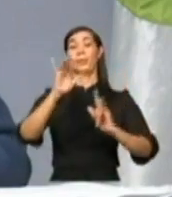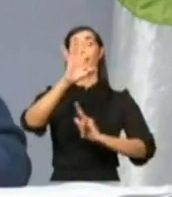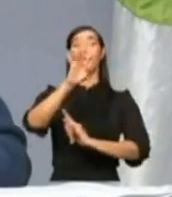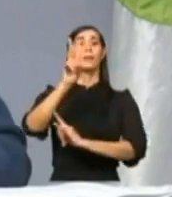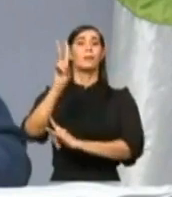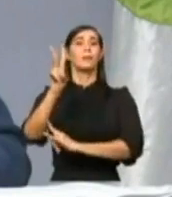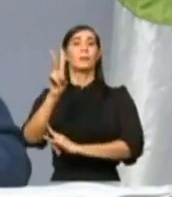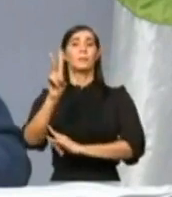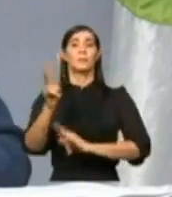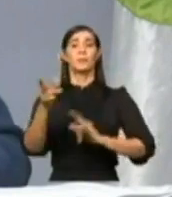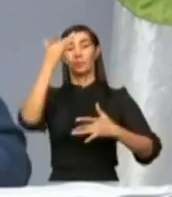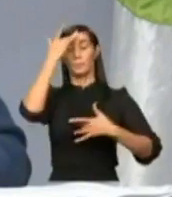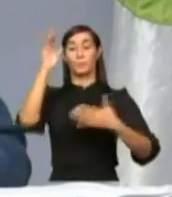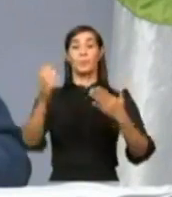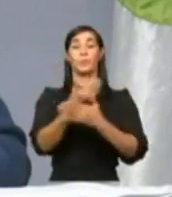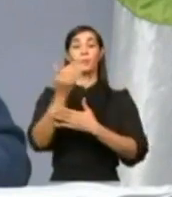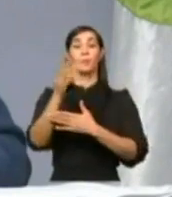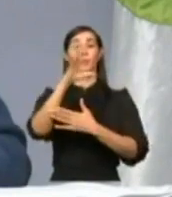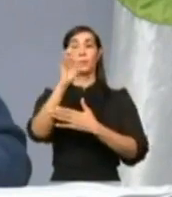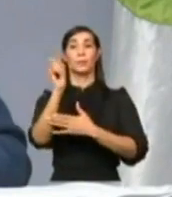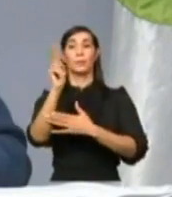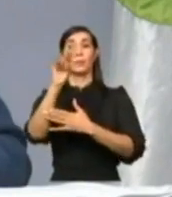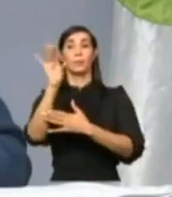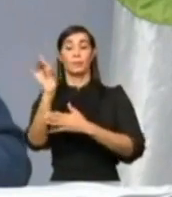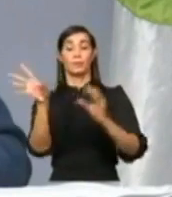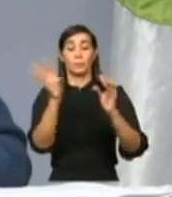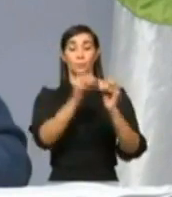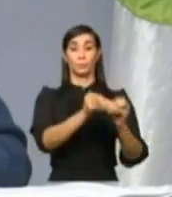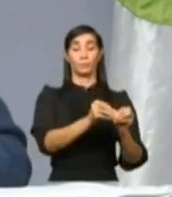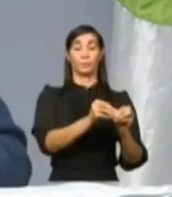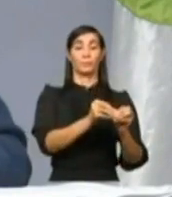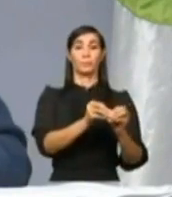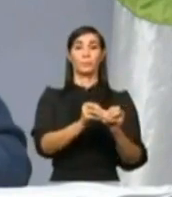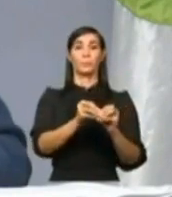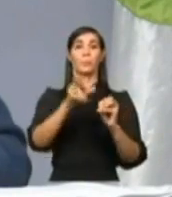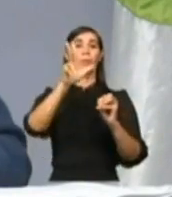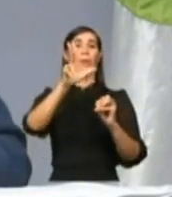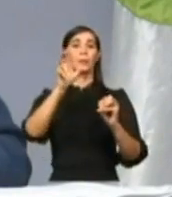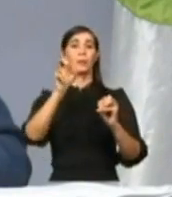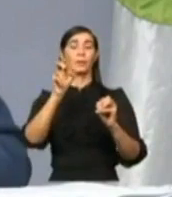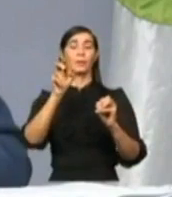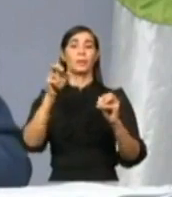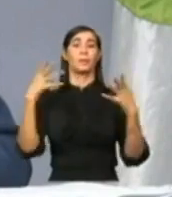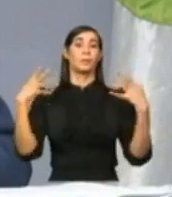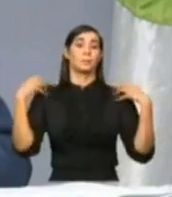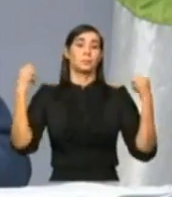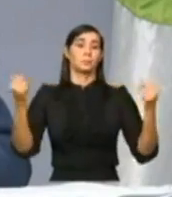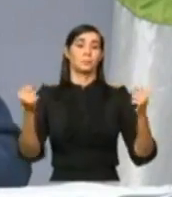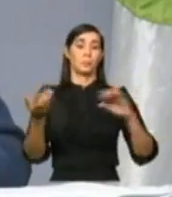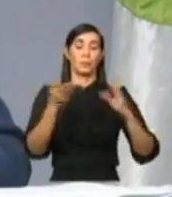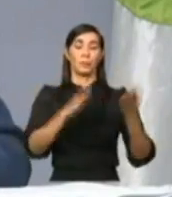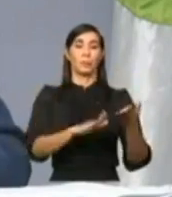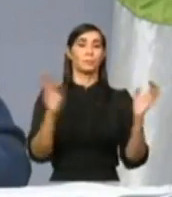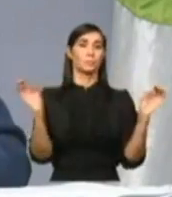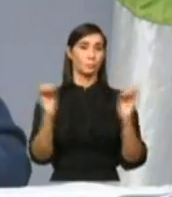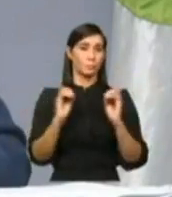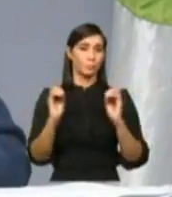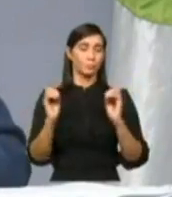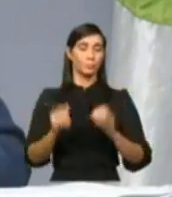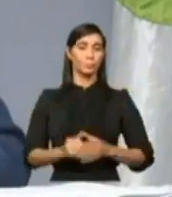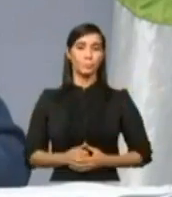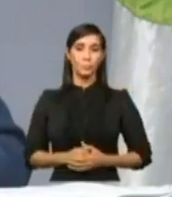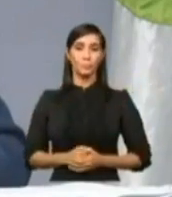52 casos nuevos, 528 acumulados, 30 recuperados, 0 fallecimientos.